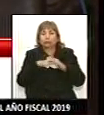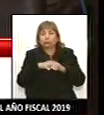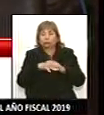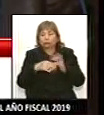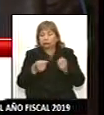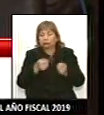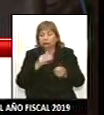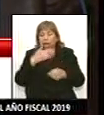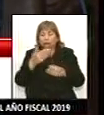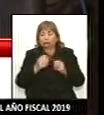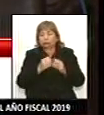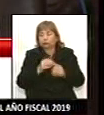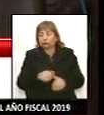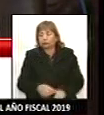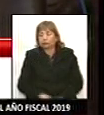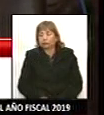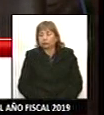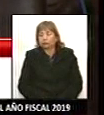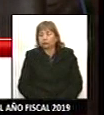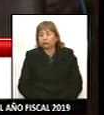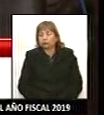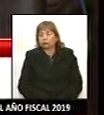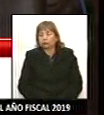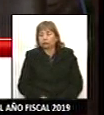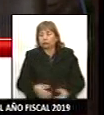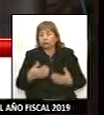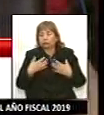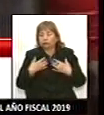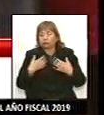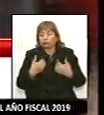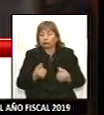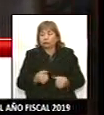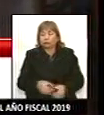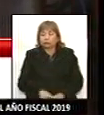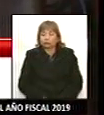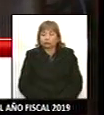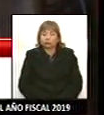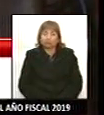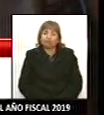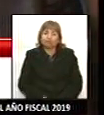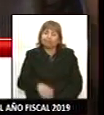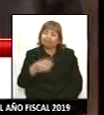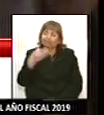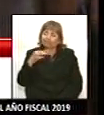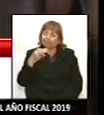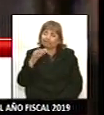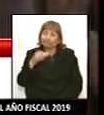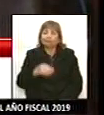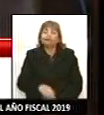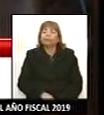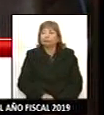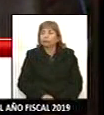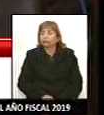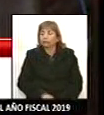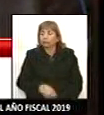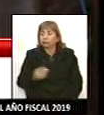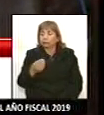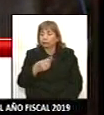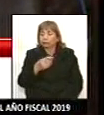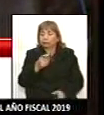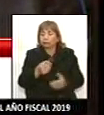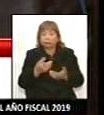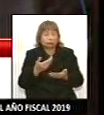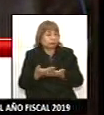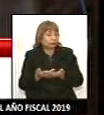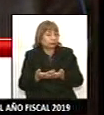vigencia al día siguiente de su publicación. En lo que se refiere al sector salud, presidente, siempre el sector público